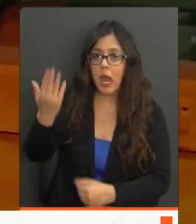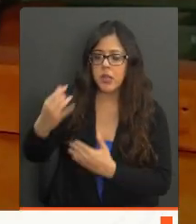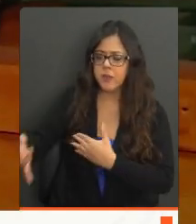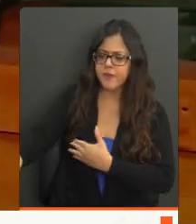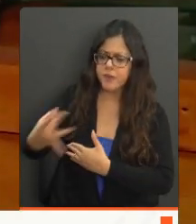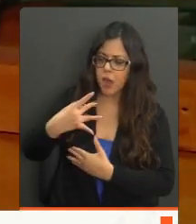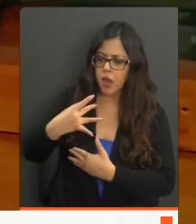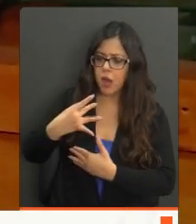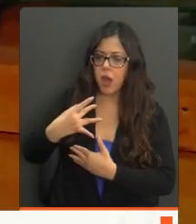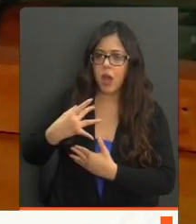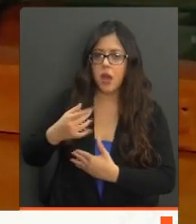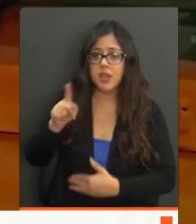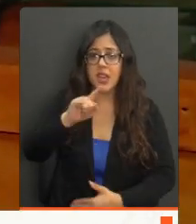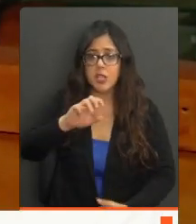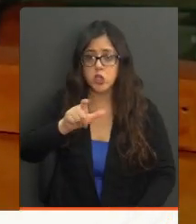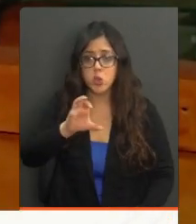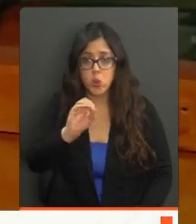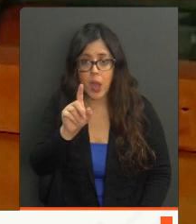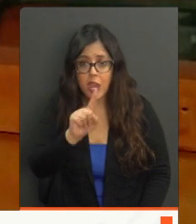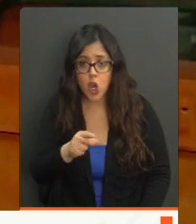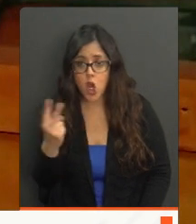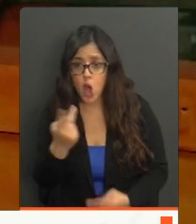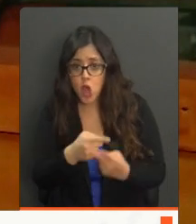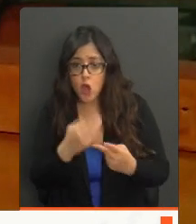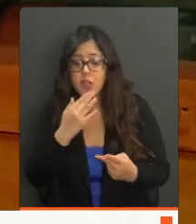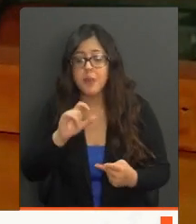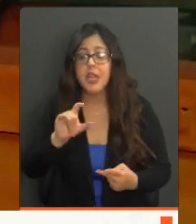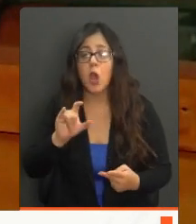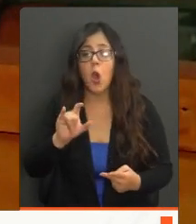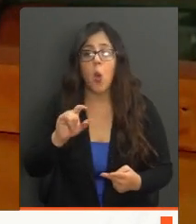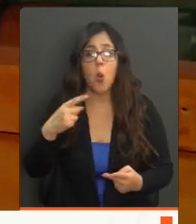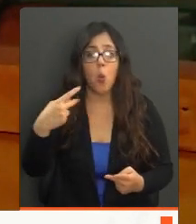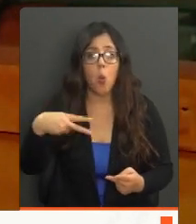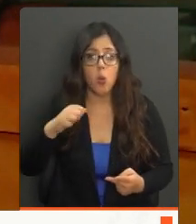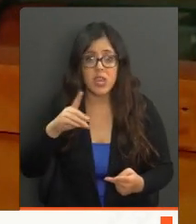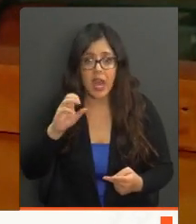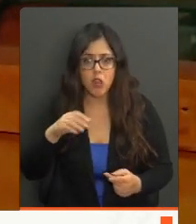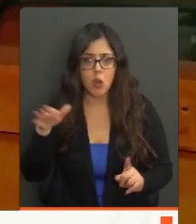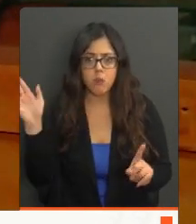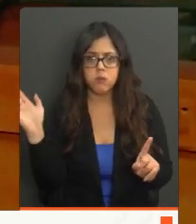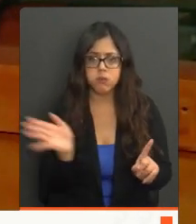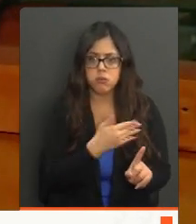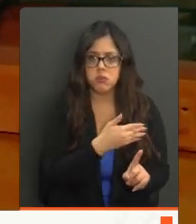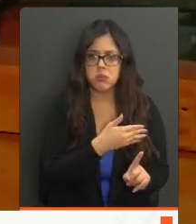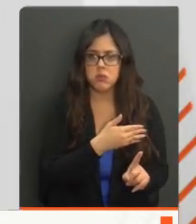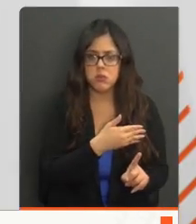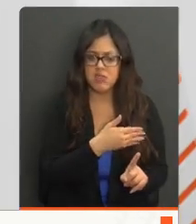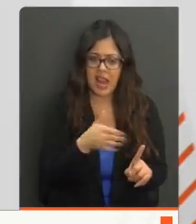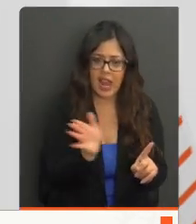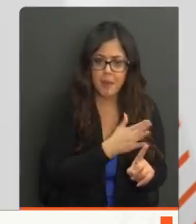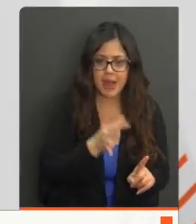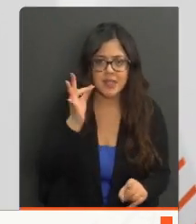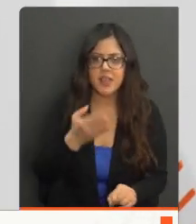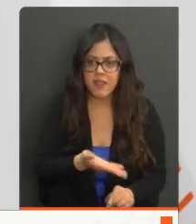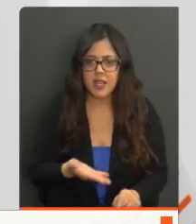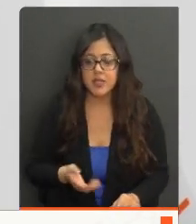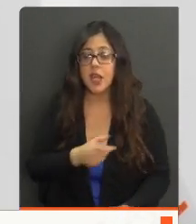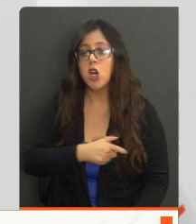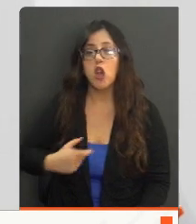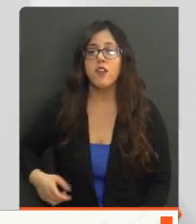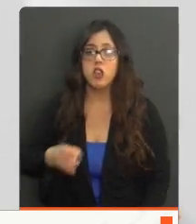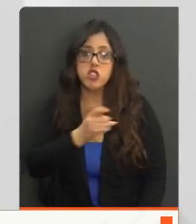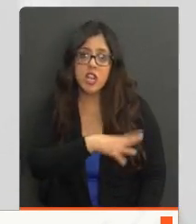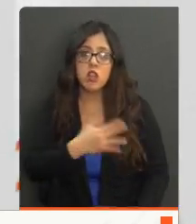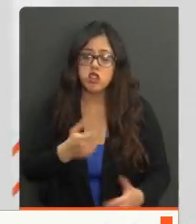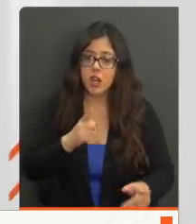que el suegro la suegra y el cuñado un leve ha levantado la mano que la maltrataba el gobierno chileno ya está